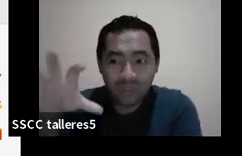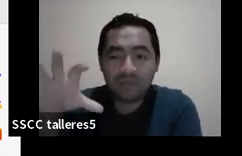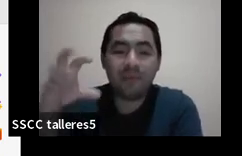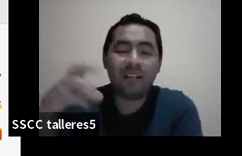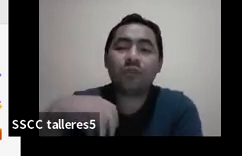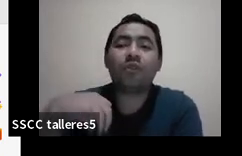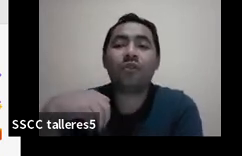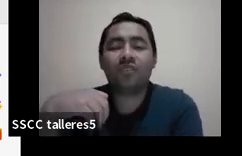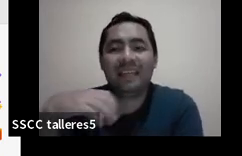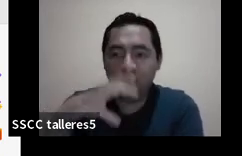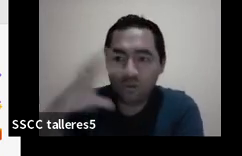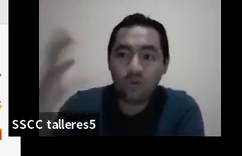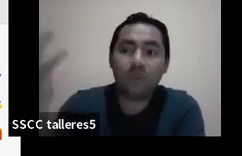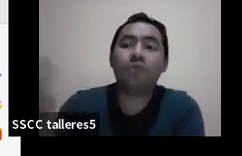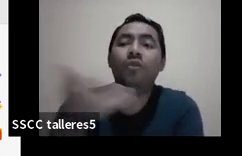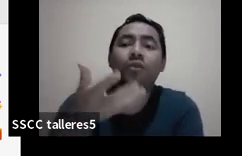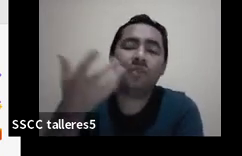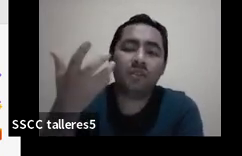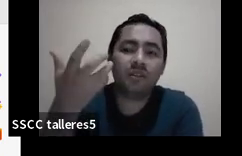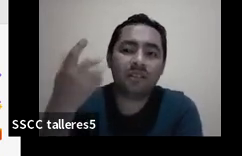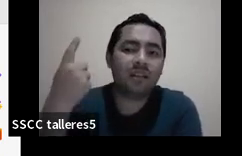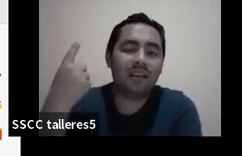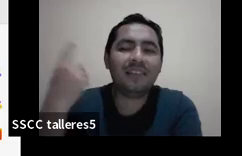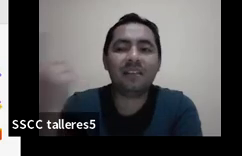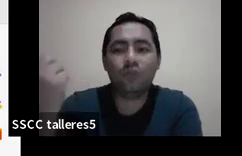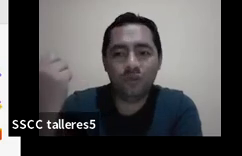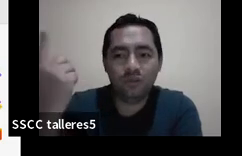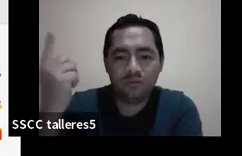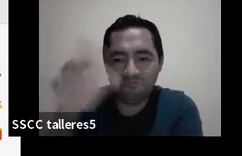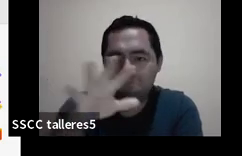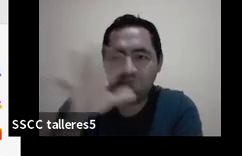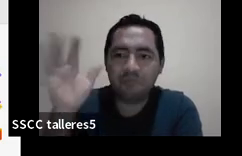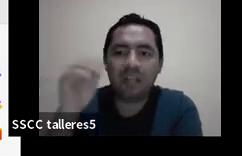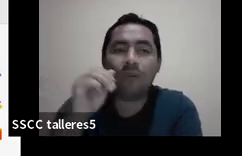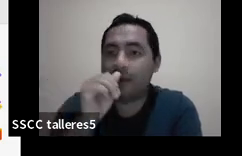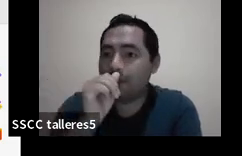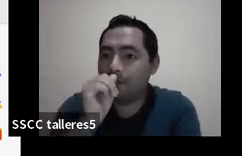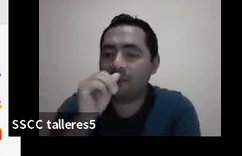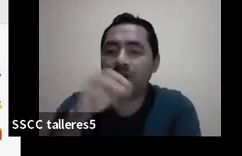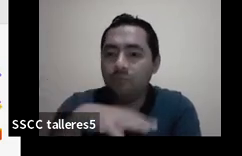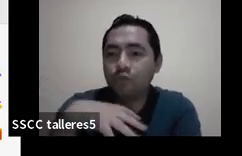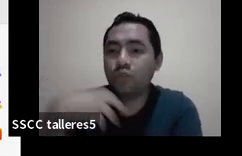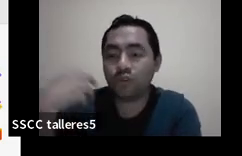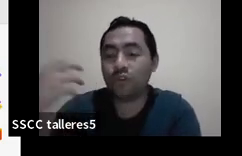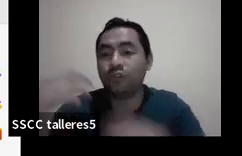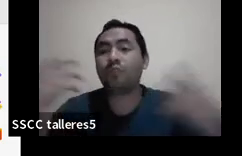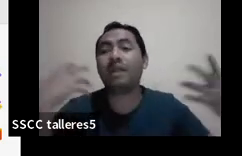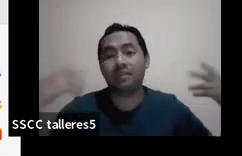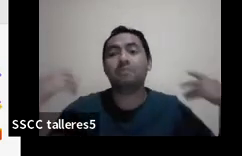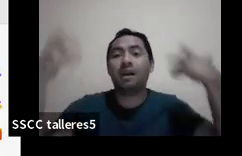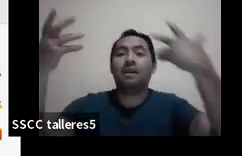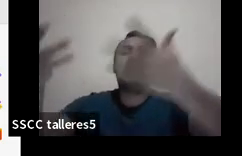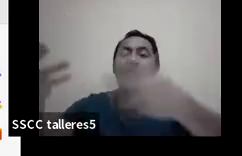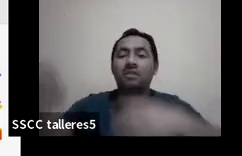universidad exclusiva para sordos en todo el mundo está en Estados Unidos. Es la única, ¿no? Que muchos sordos de